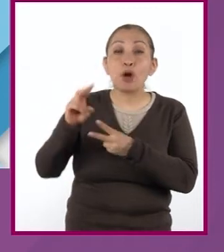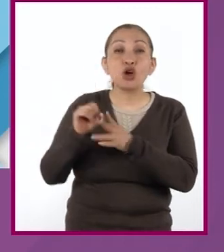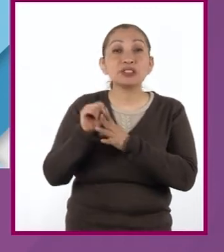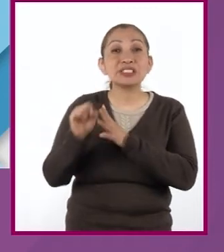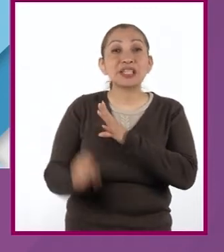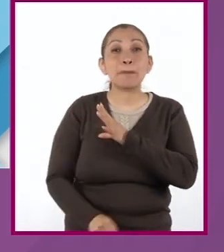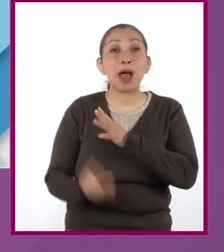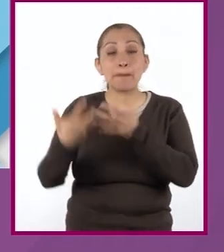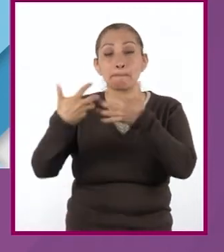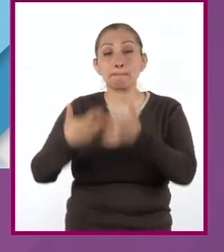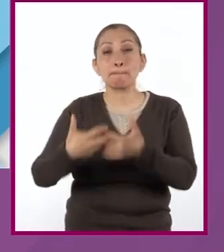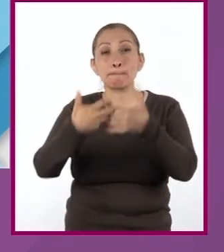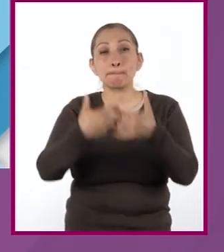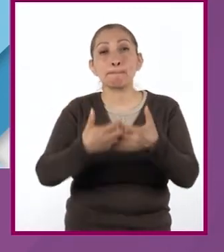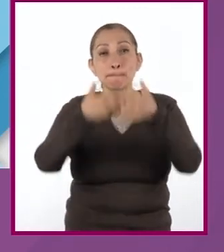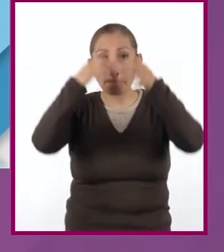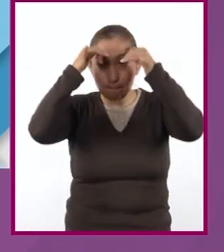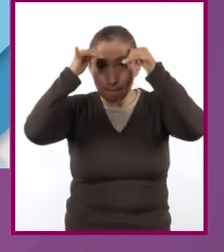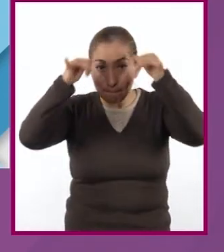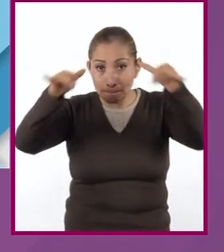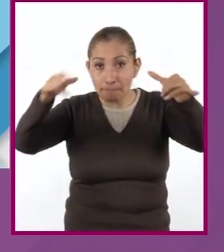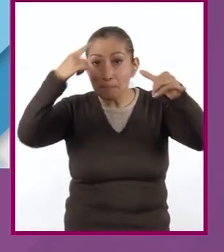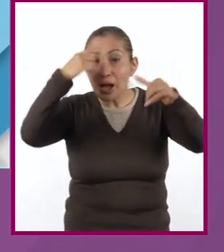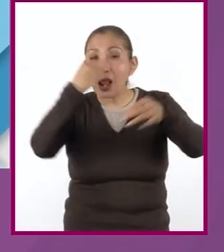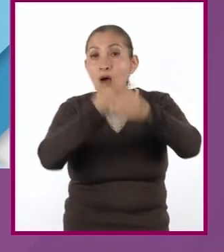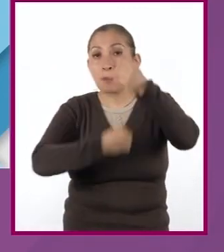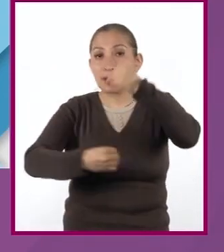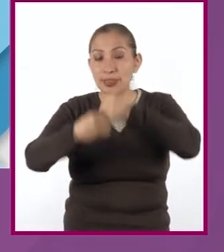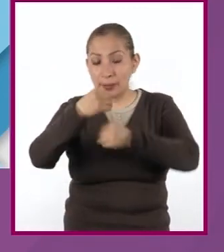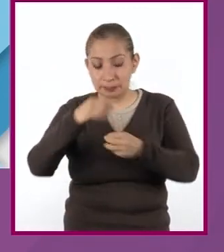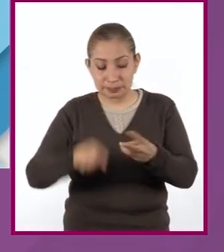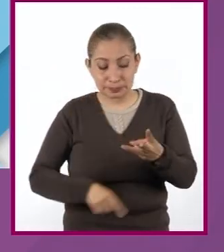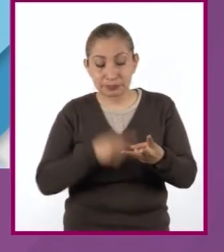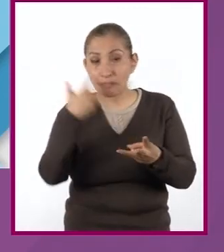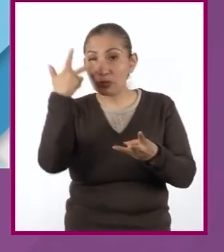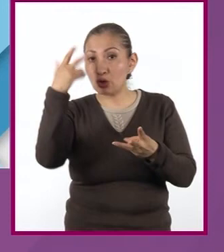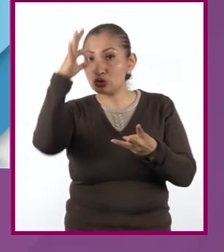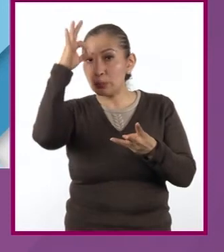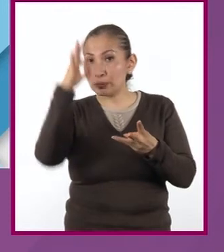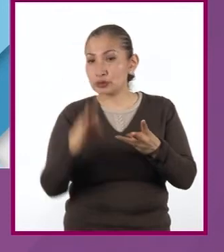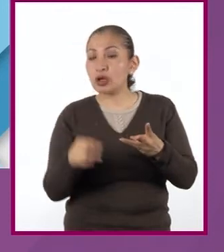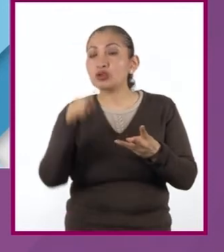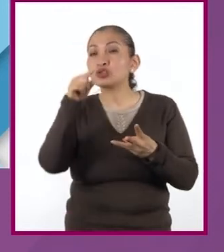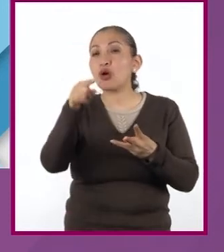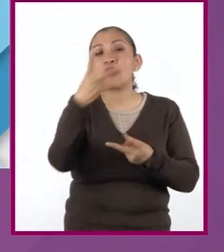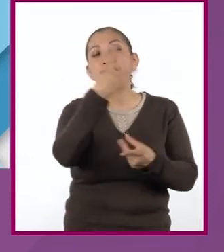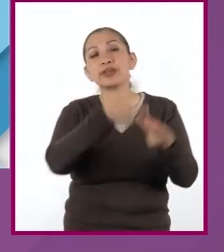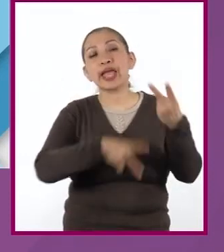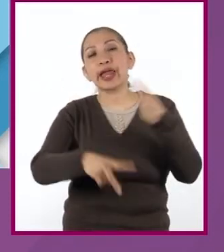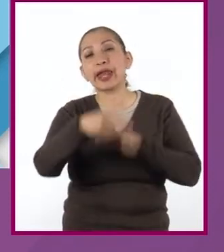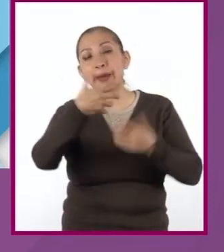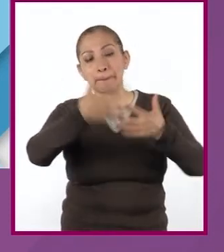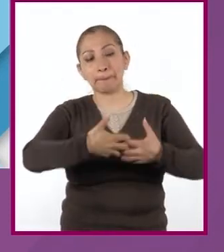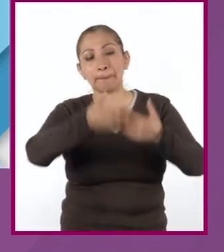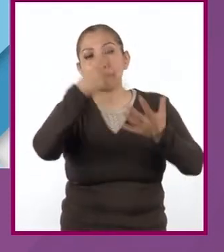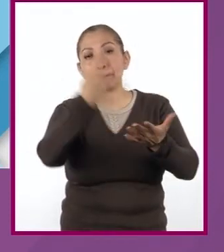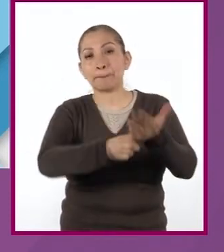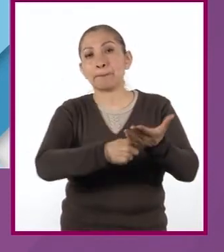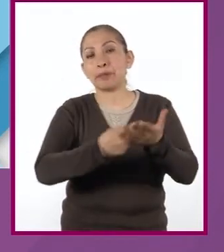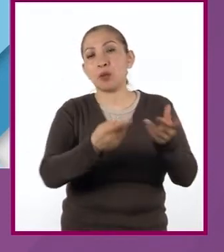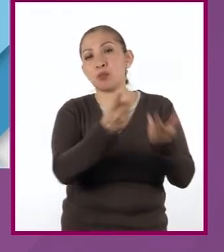sistemas de producción de ganado para alimento, 8% proviene de procesos